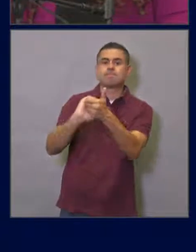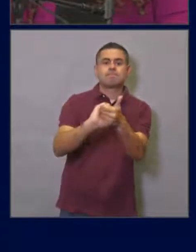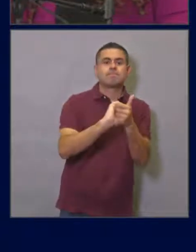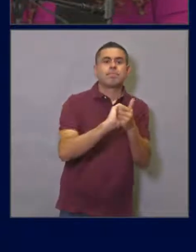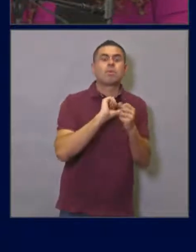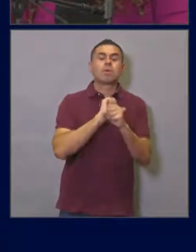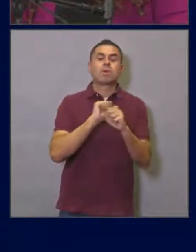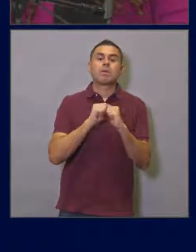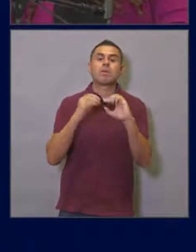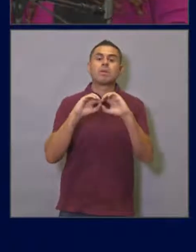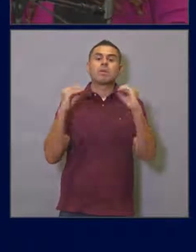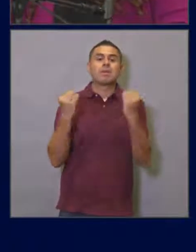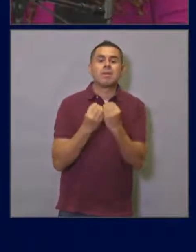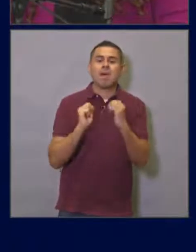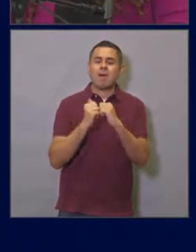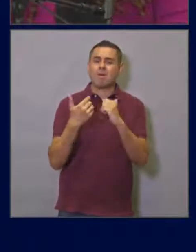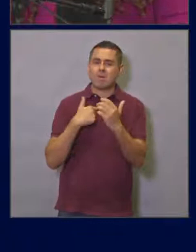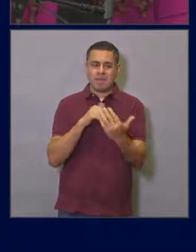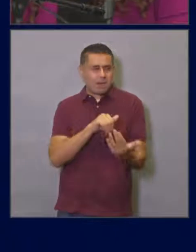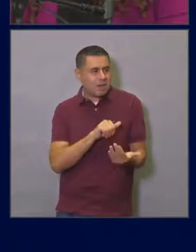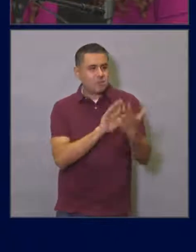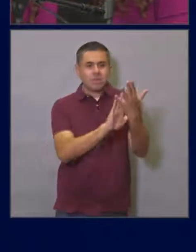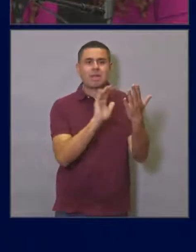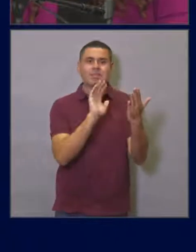las desigualdades